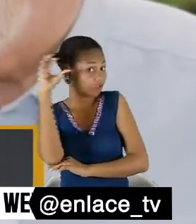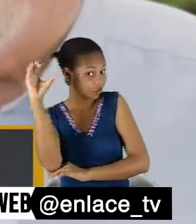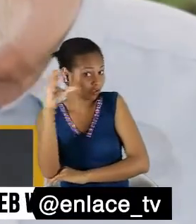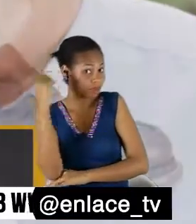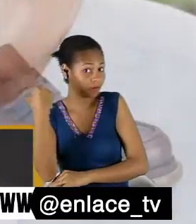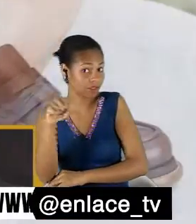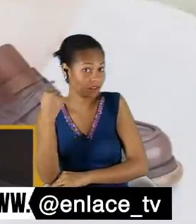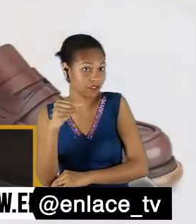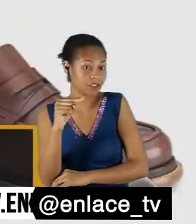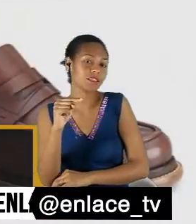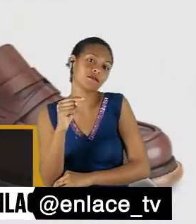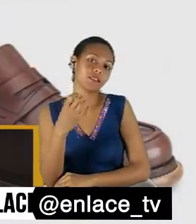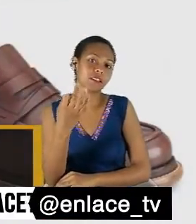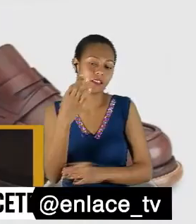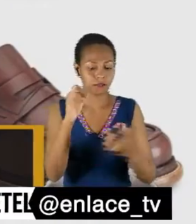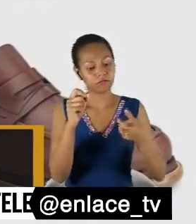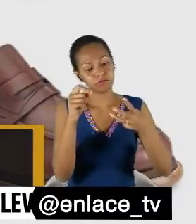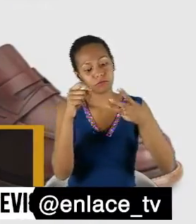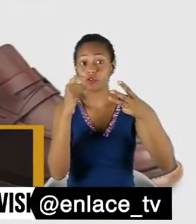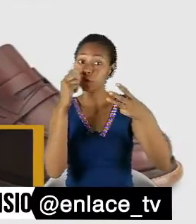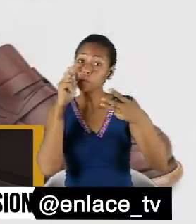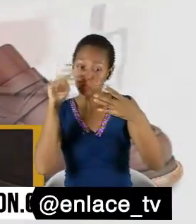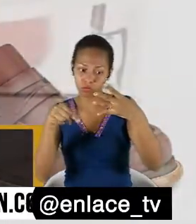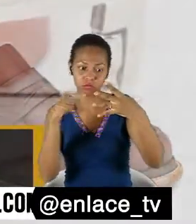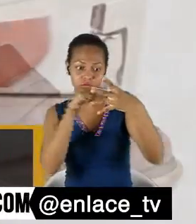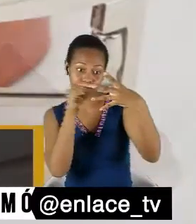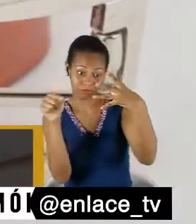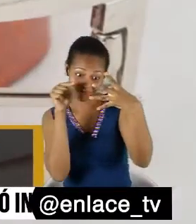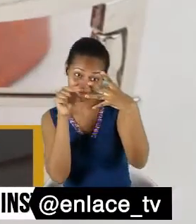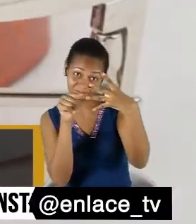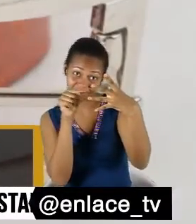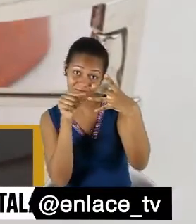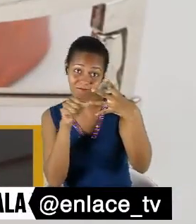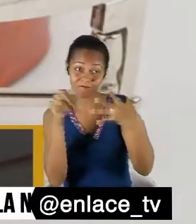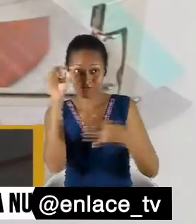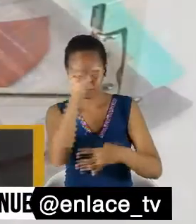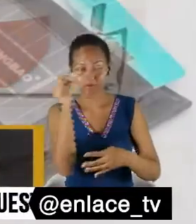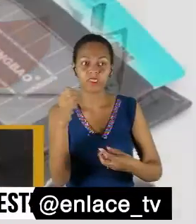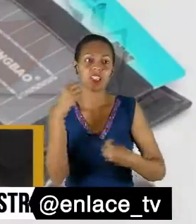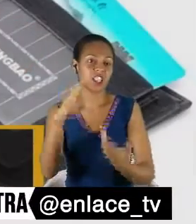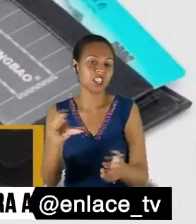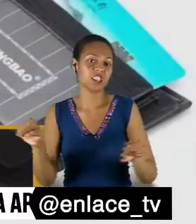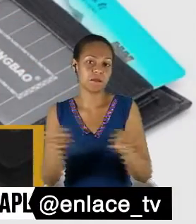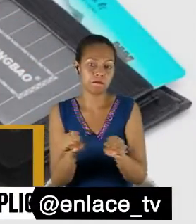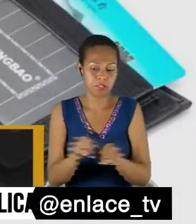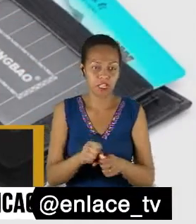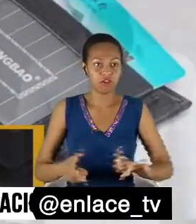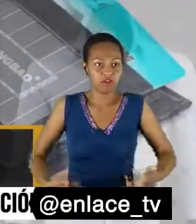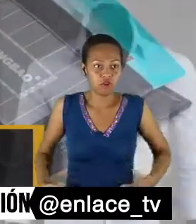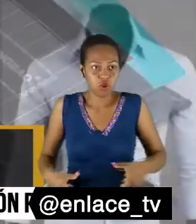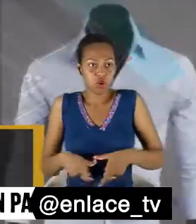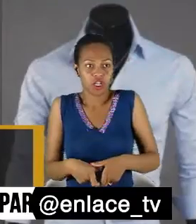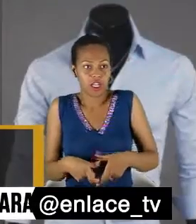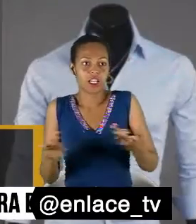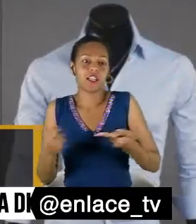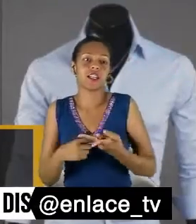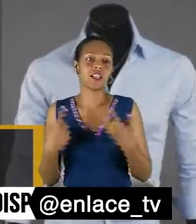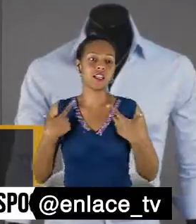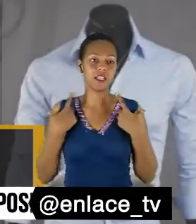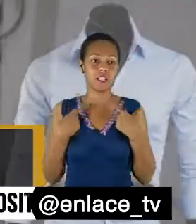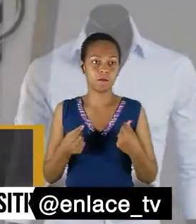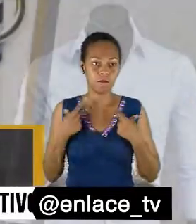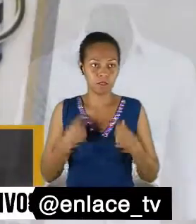tercer domingo de junio. Durante esta fecha se acostumbra a regalar zapatos, correas, billeteras y camisas. Sin embargo,